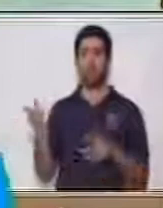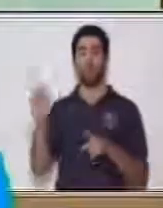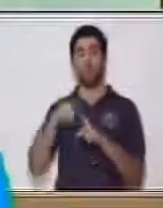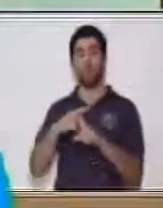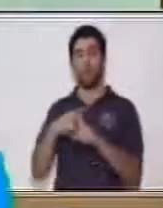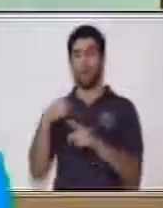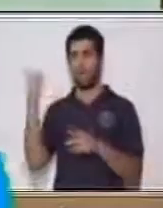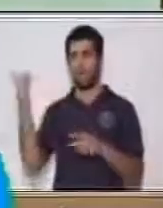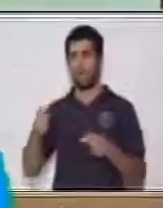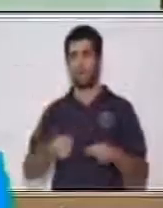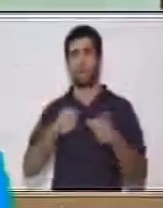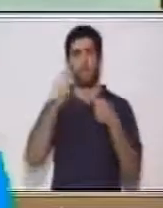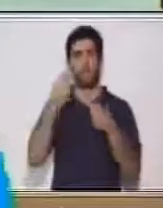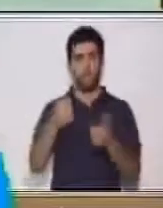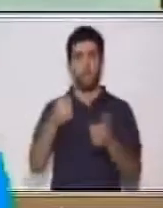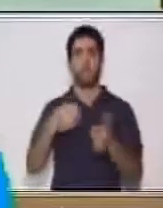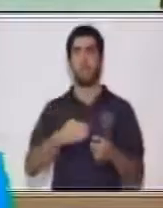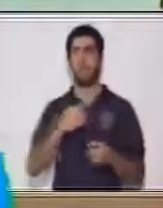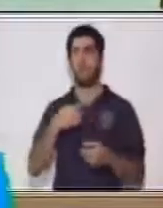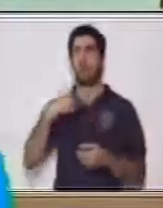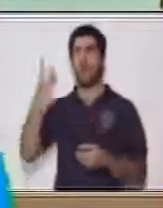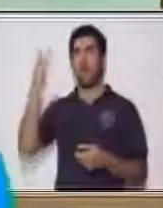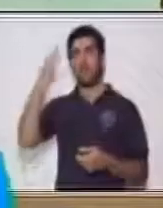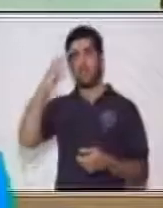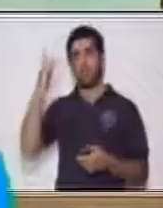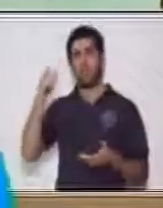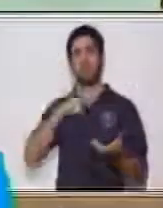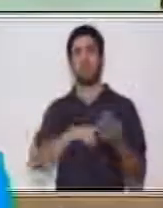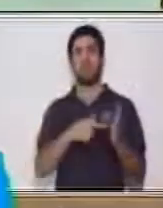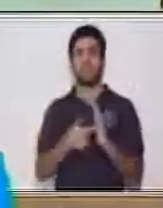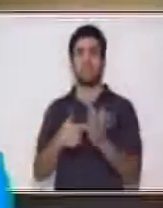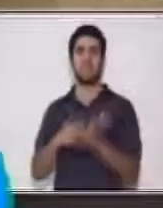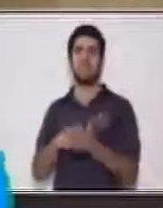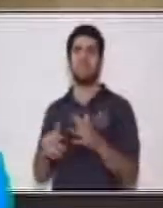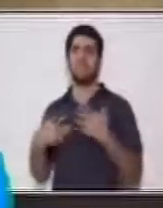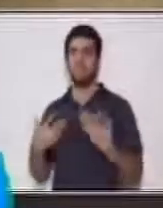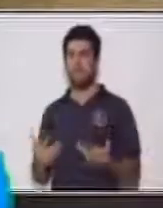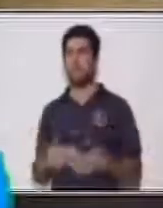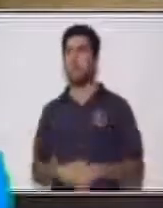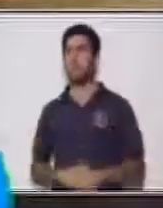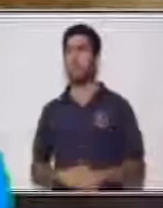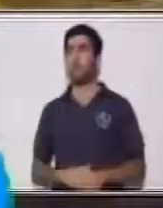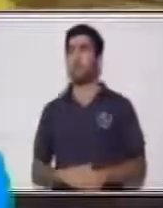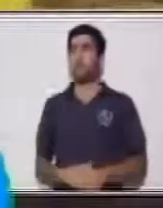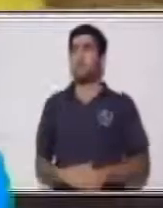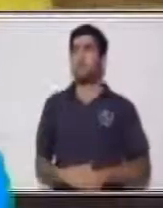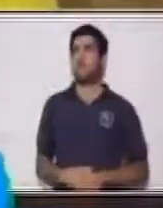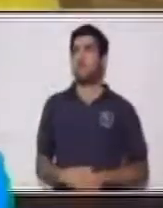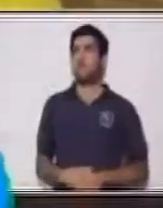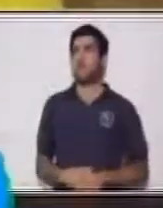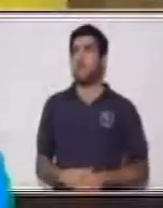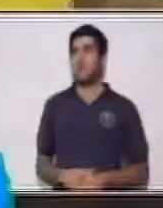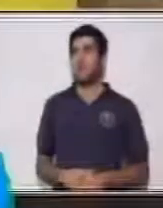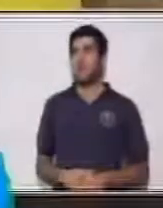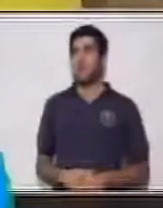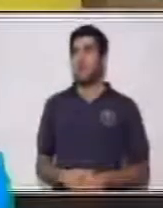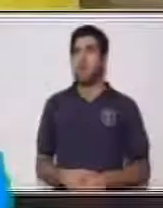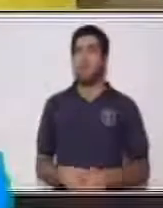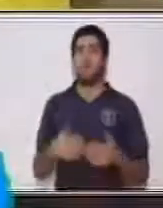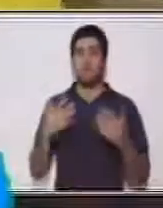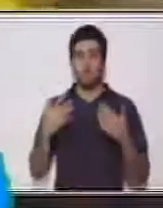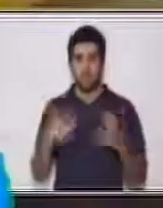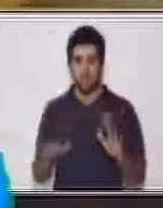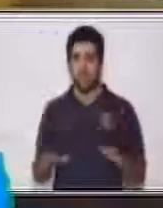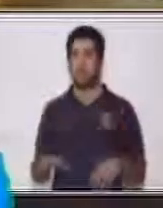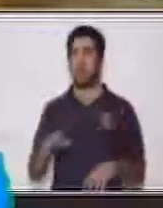en la escuela a tu profesor pueda reconocer quién está entregando este trabajo. Y en nuestro trifoliar, en este momento lo voy a